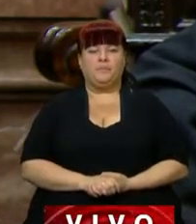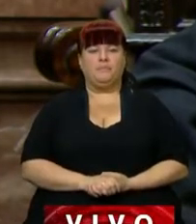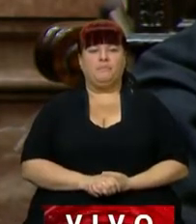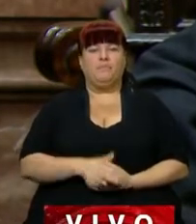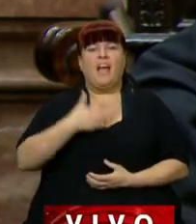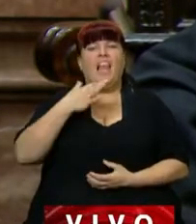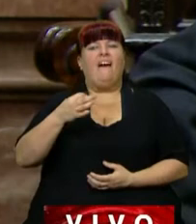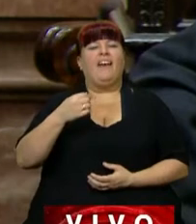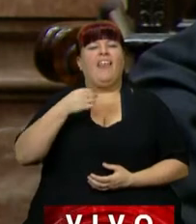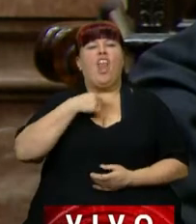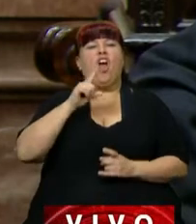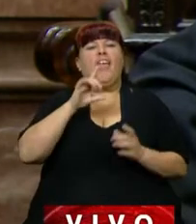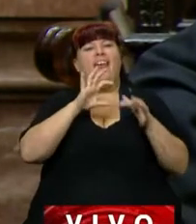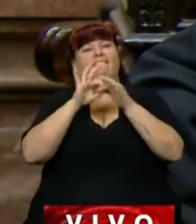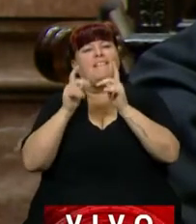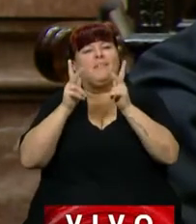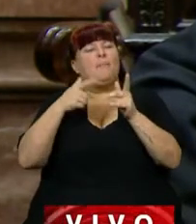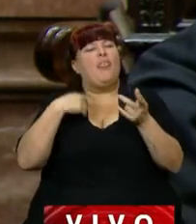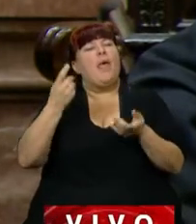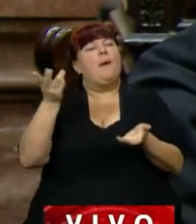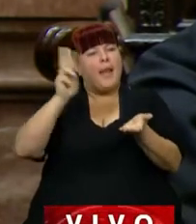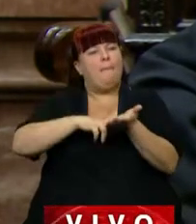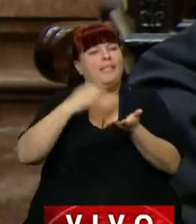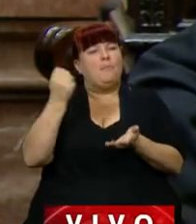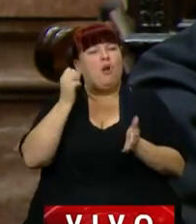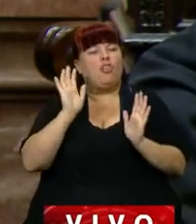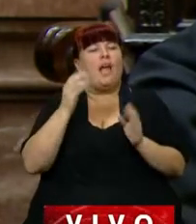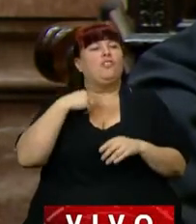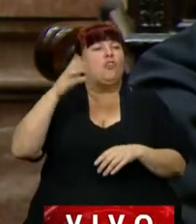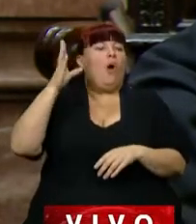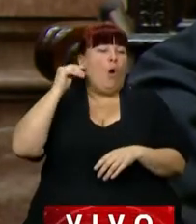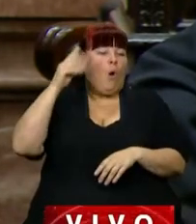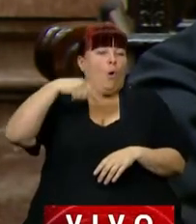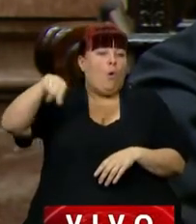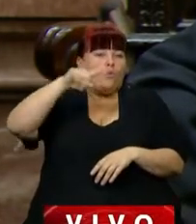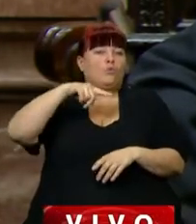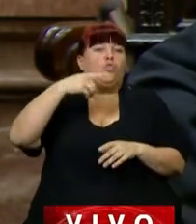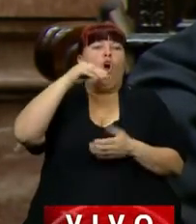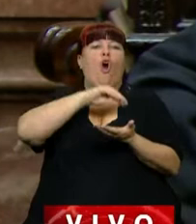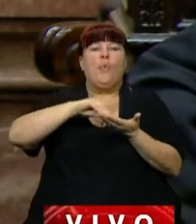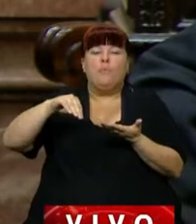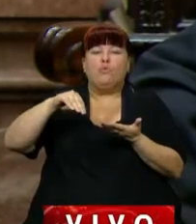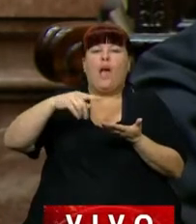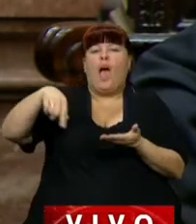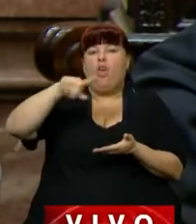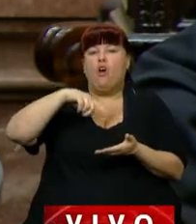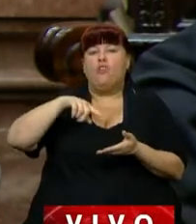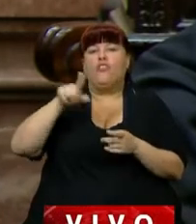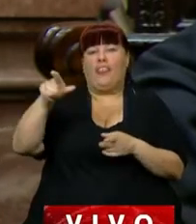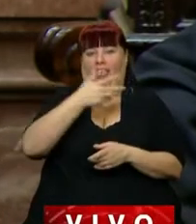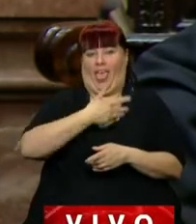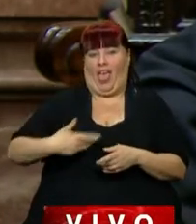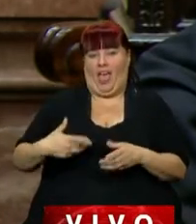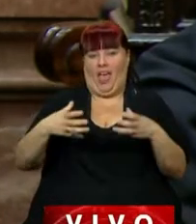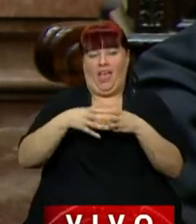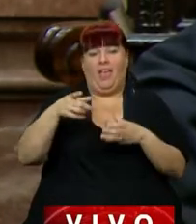La verdad que no quería traerlo a colación, pero es necesario reforzarlo porque escucho muchos diputados del